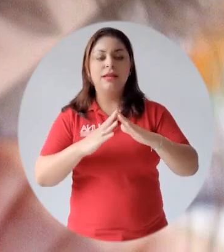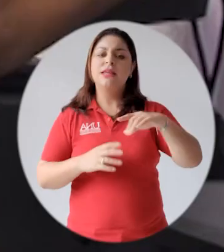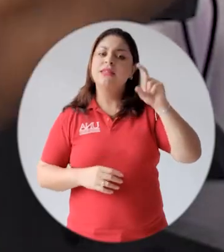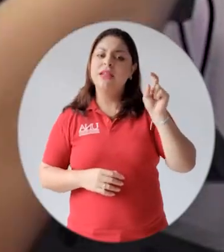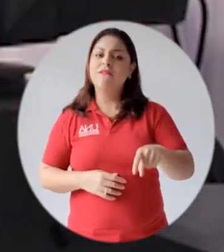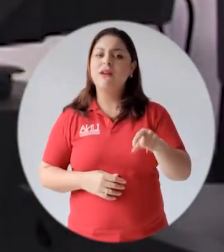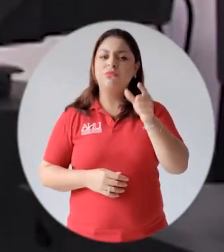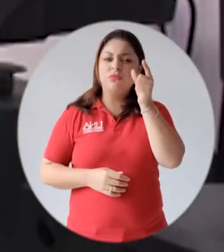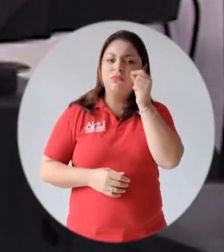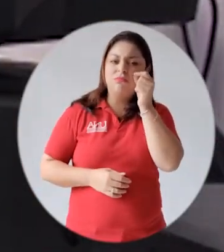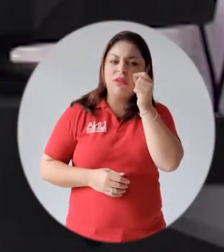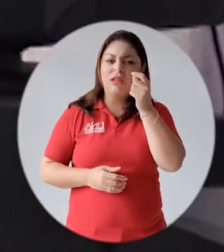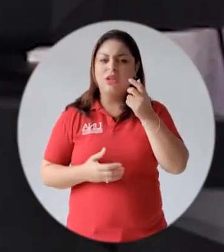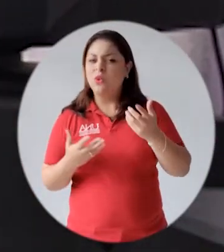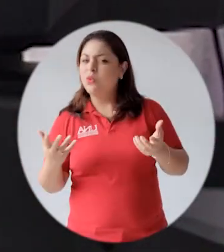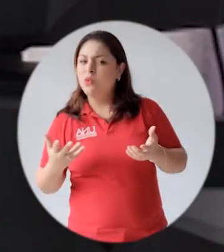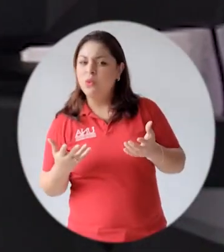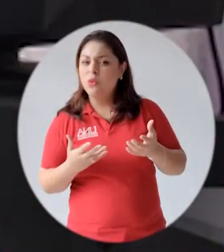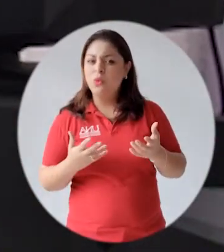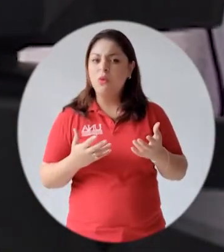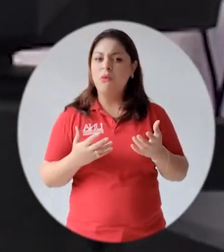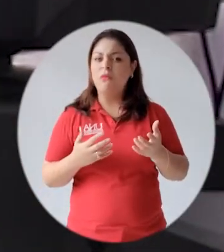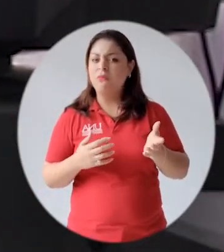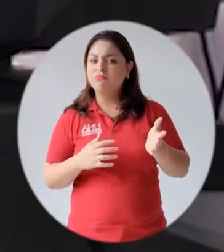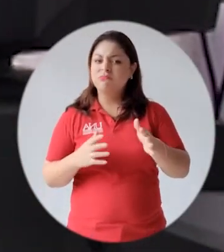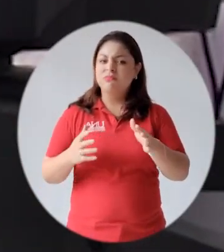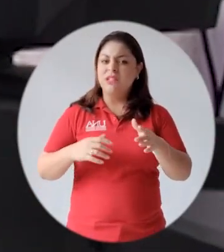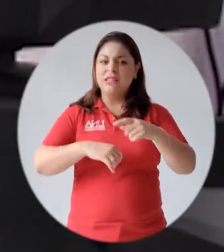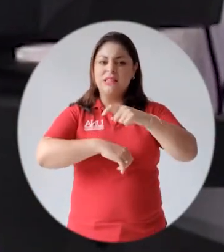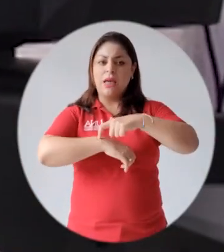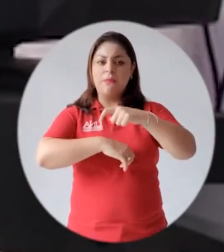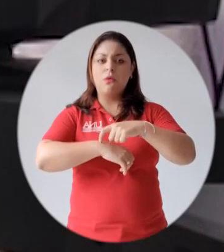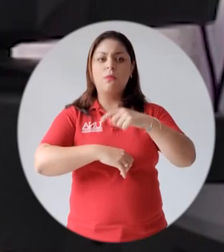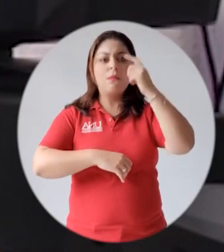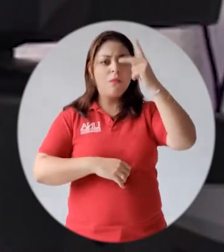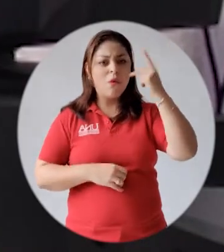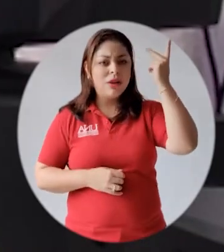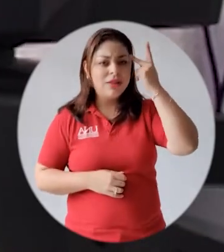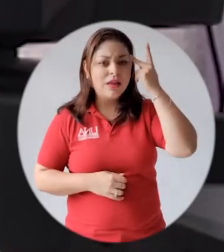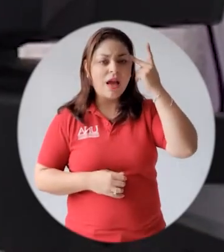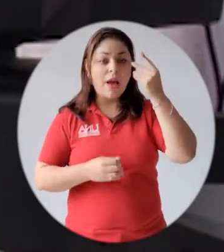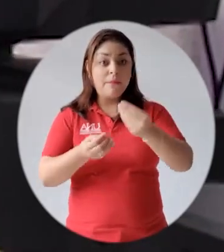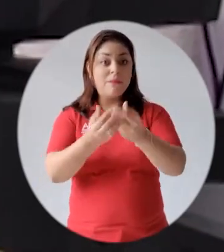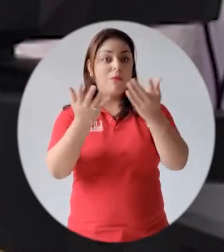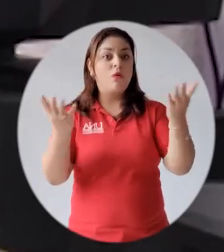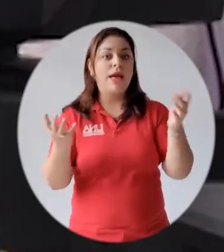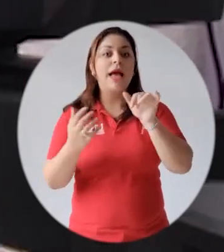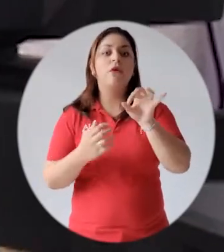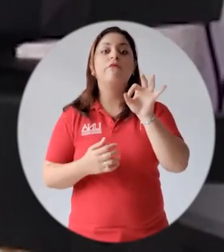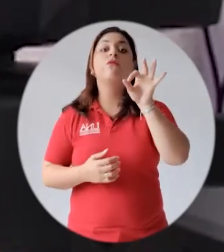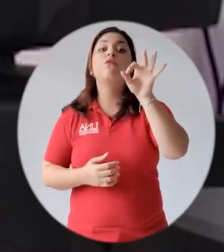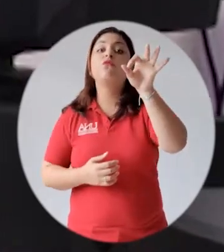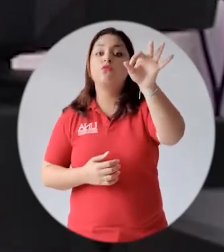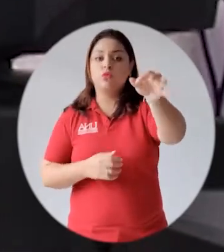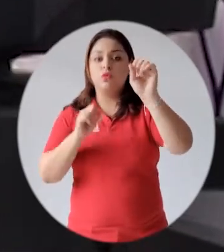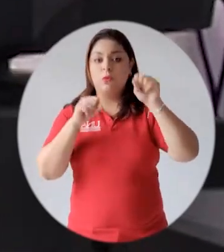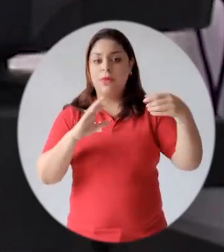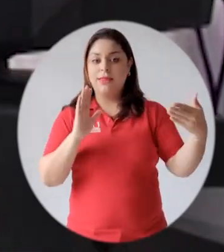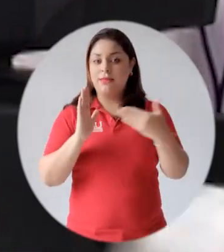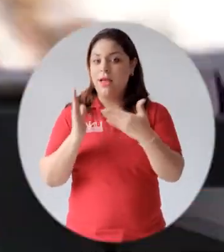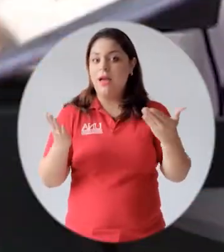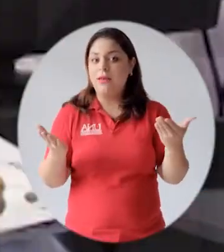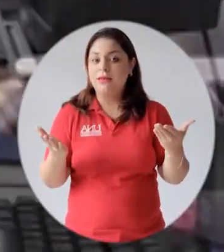dónde marcha, ¿verdad? Esa política pública a largo, mediano plazo de un tema que nos va a atañar a todos, ¿verdad? Hacia